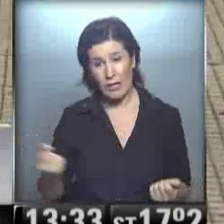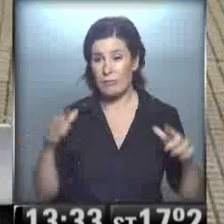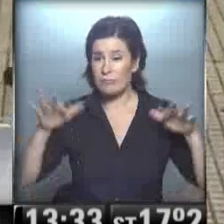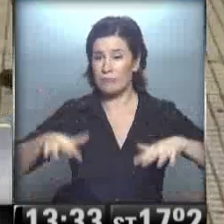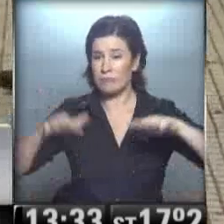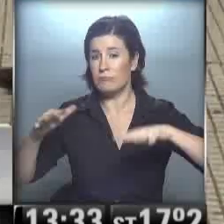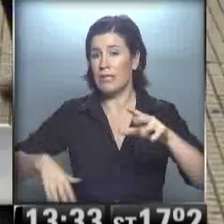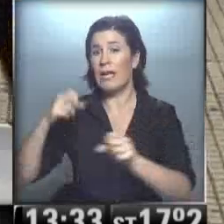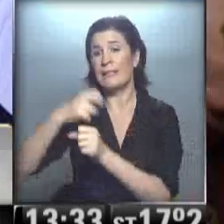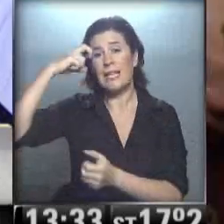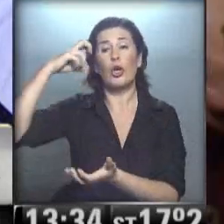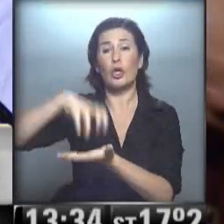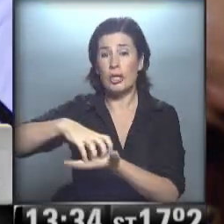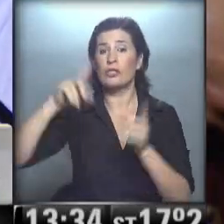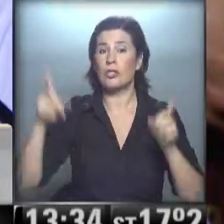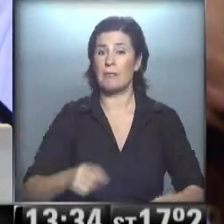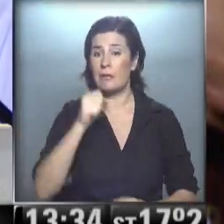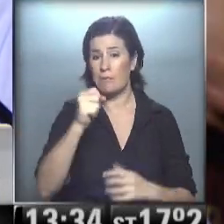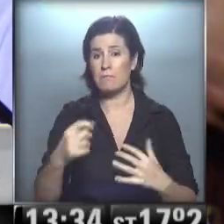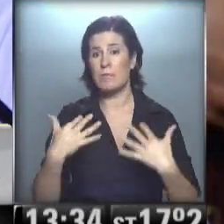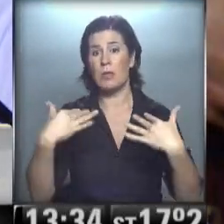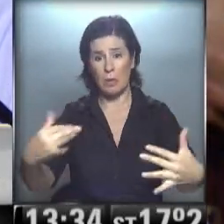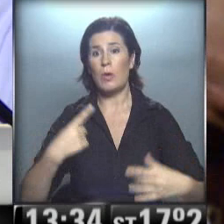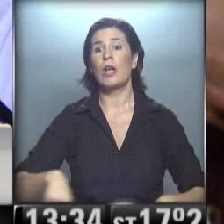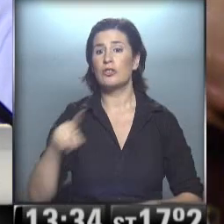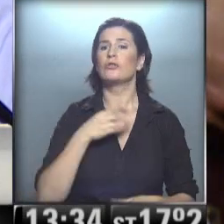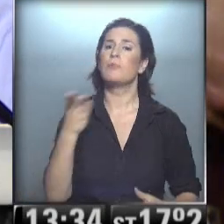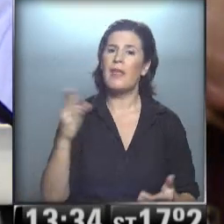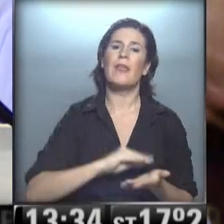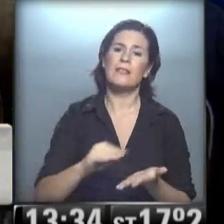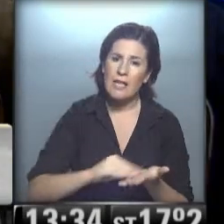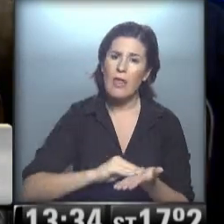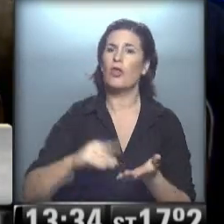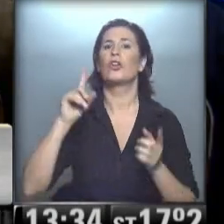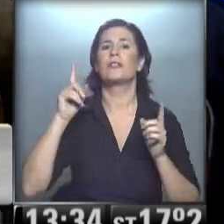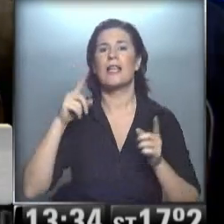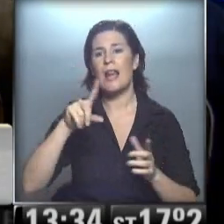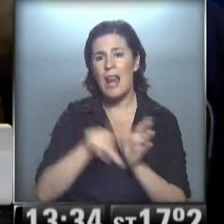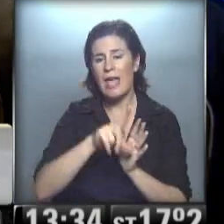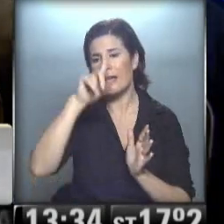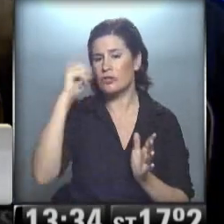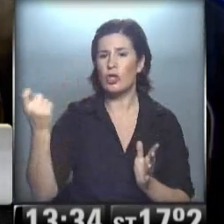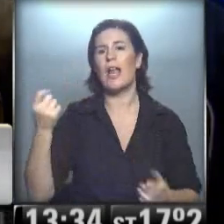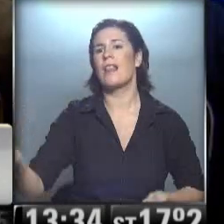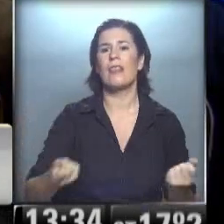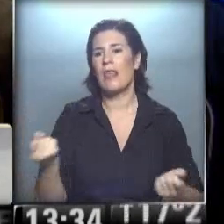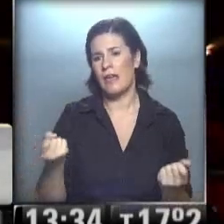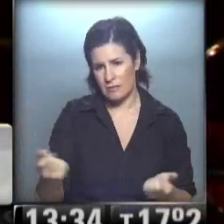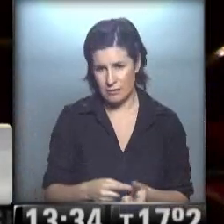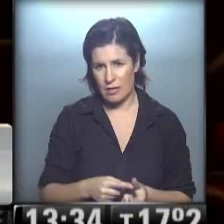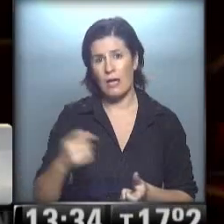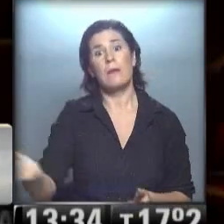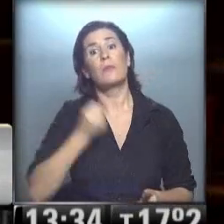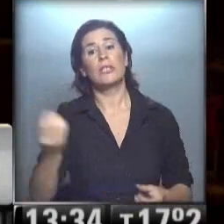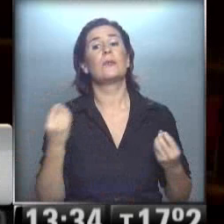brindó una conferencia de prensa donde solicitaron a los legisladores una ley nacional de danza. Es importante porque la danza,